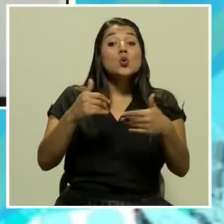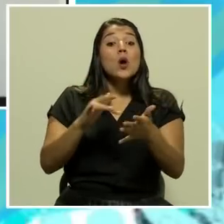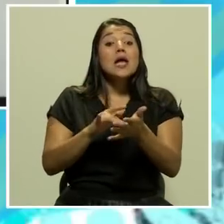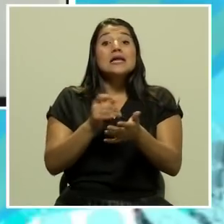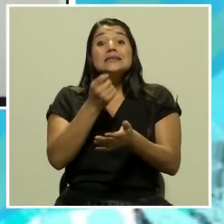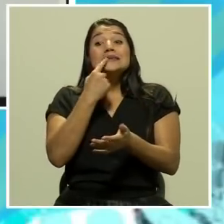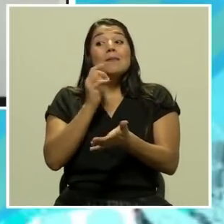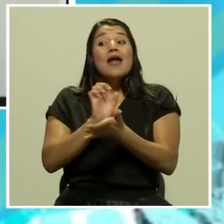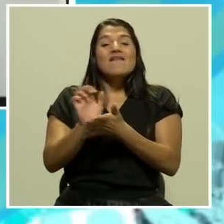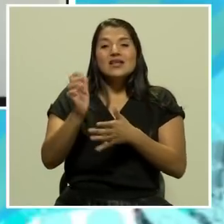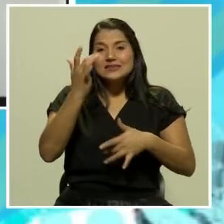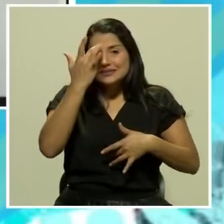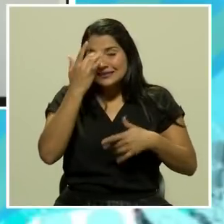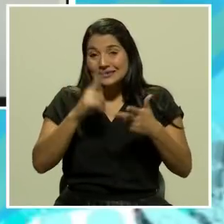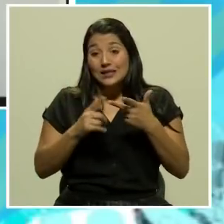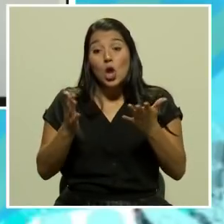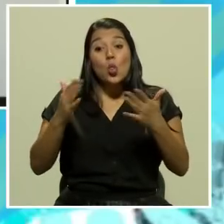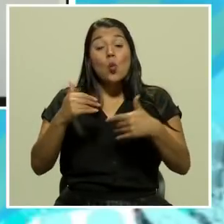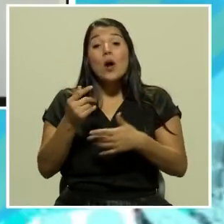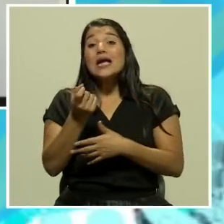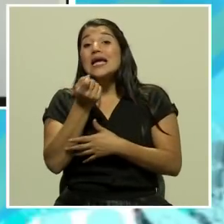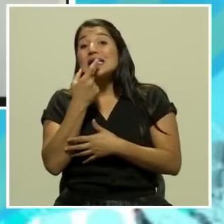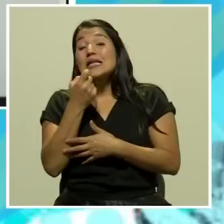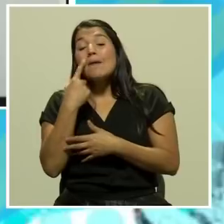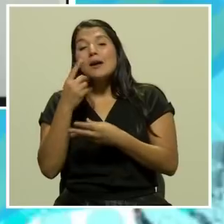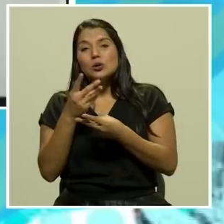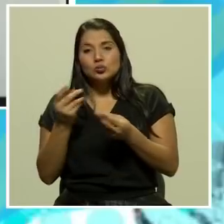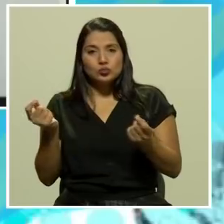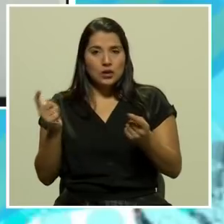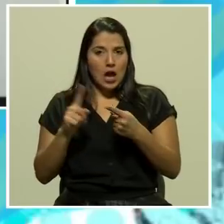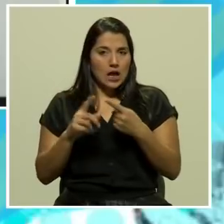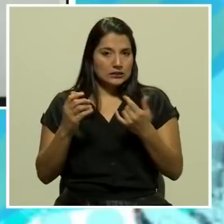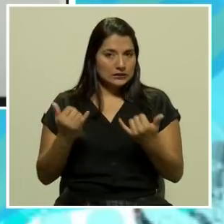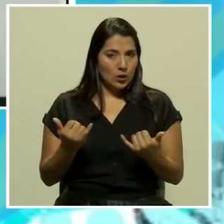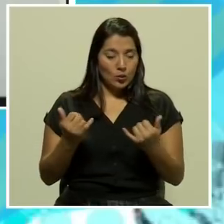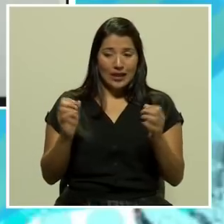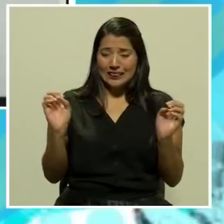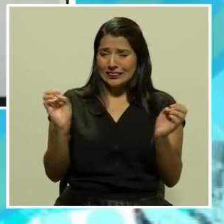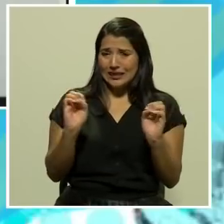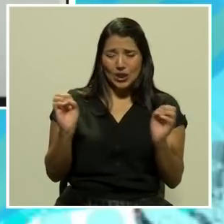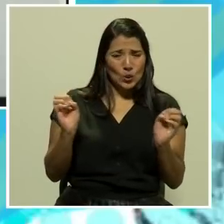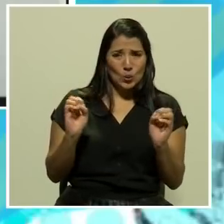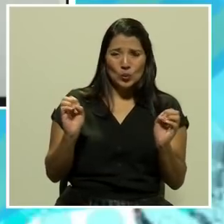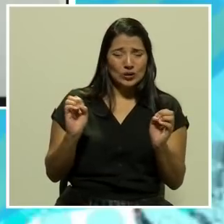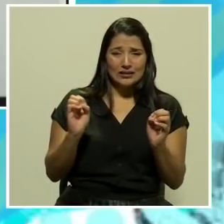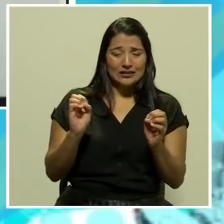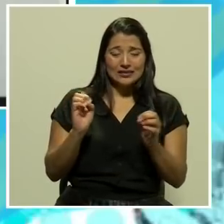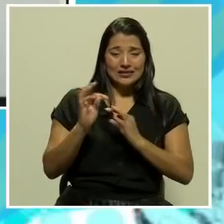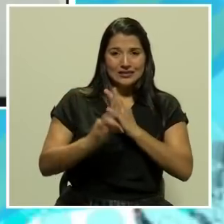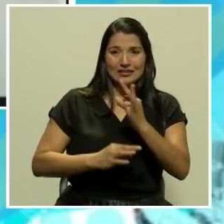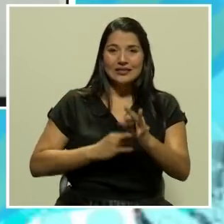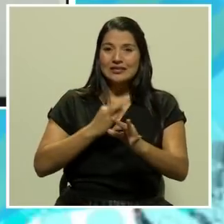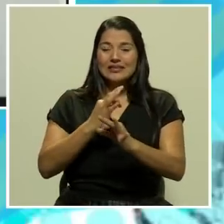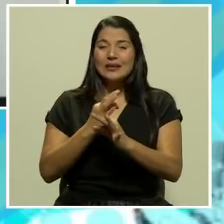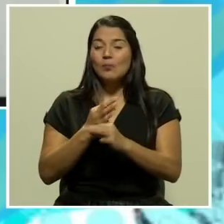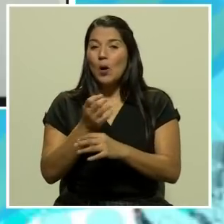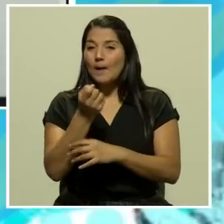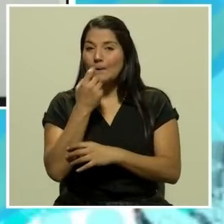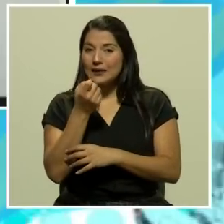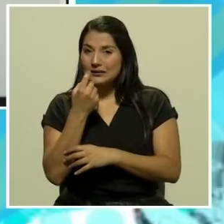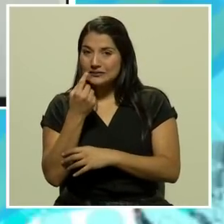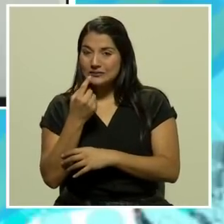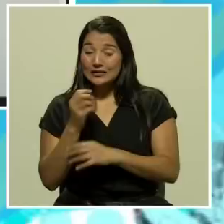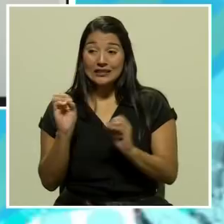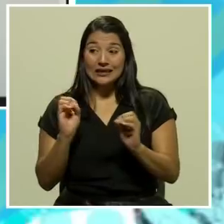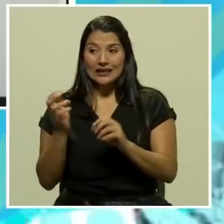hay tratamiento curativo hasta la fecha, ni de medicina occidental o química, ni de plantas medicinales o